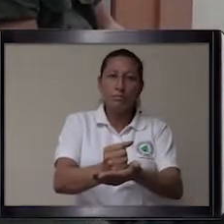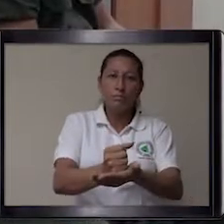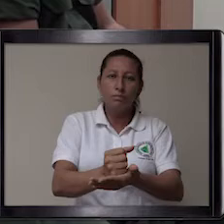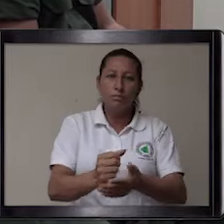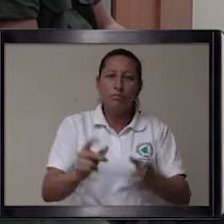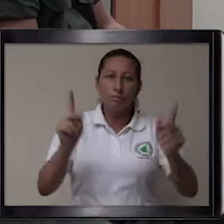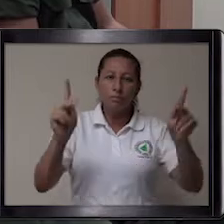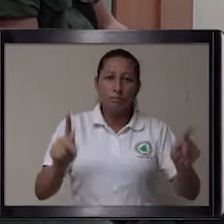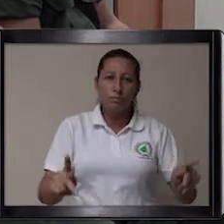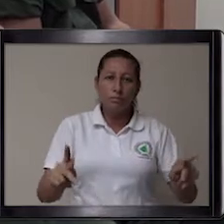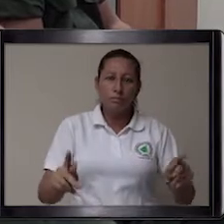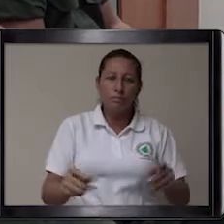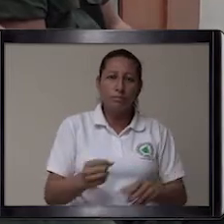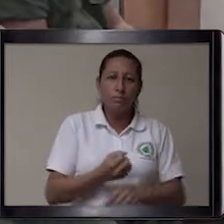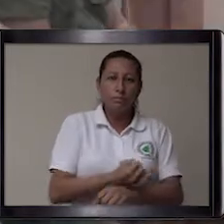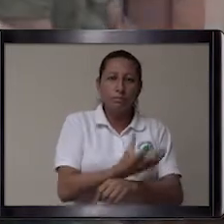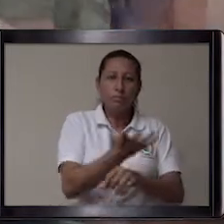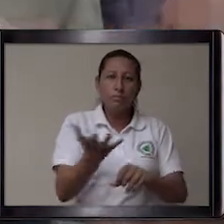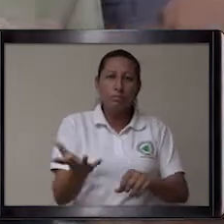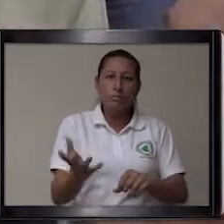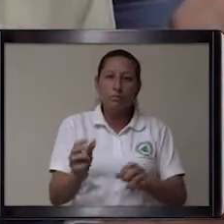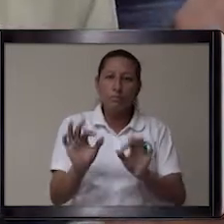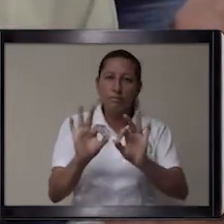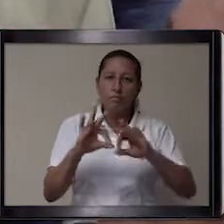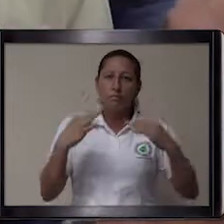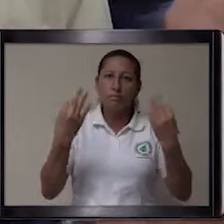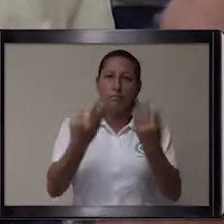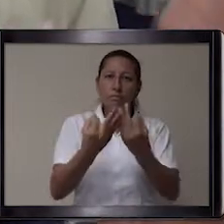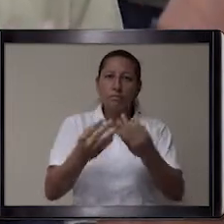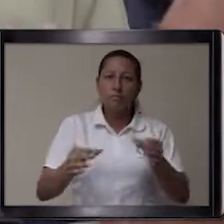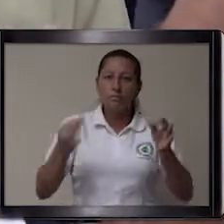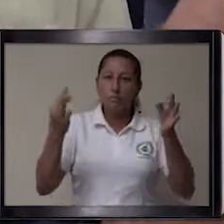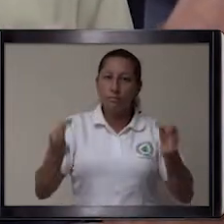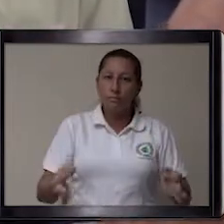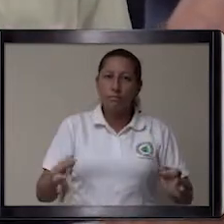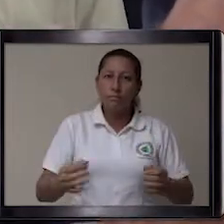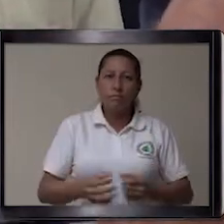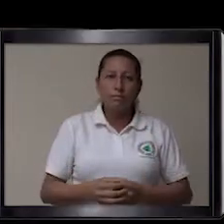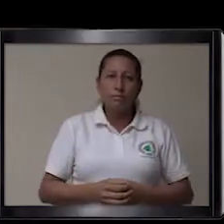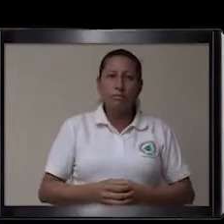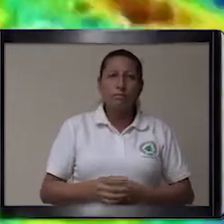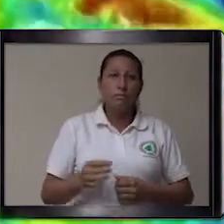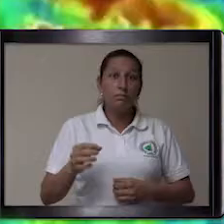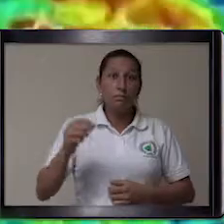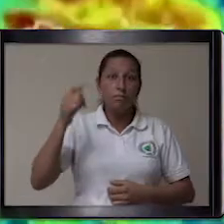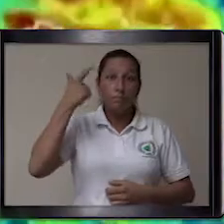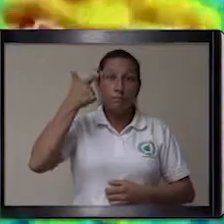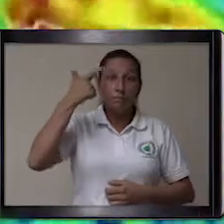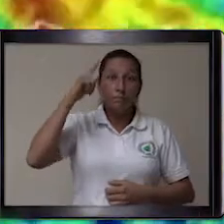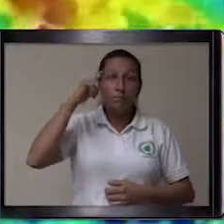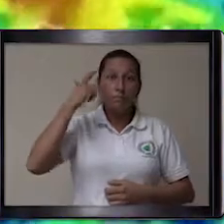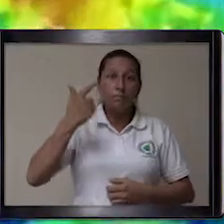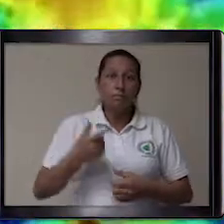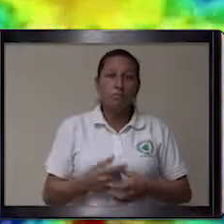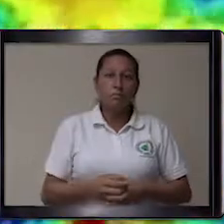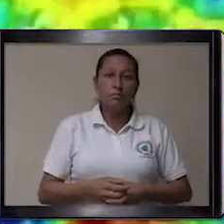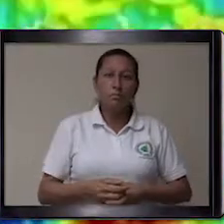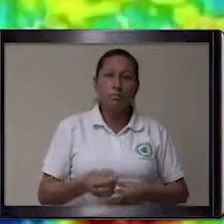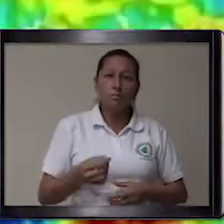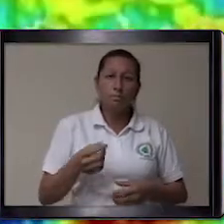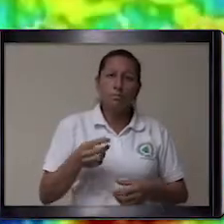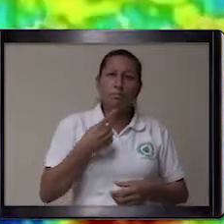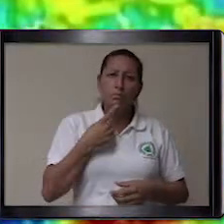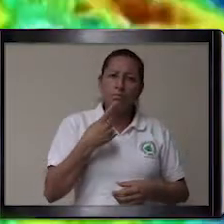respuesta que se realizan en el territorio nacional, a fin de garantizar seguridad a las familias. Según los reportes de las